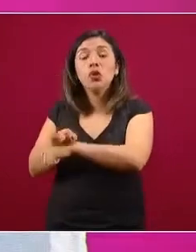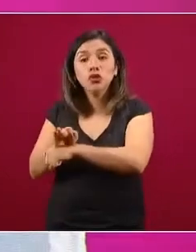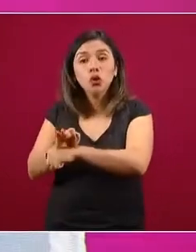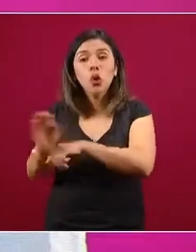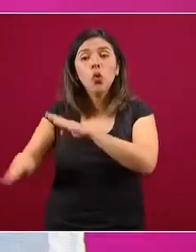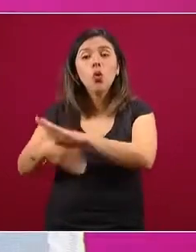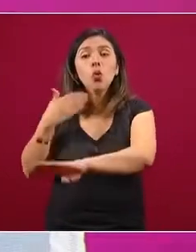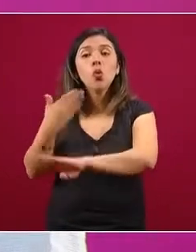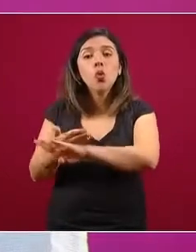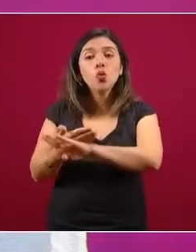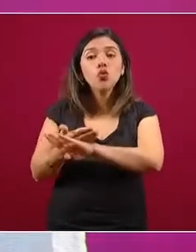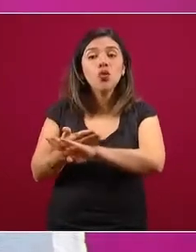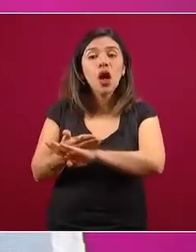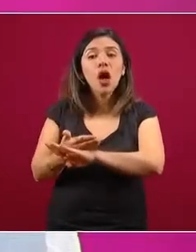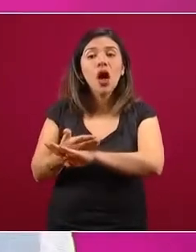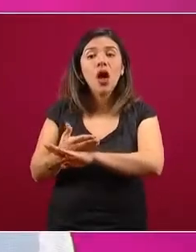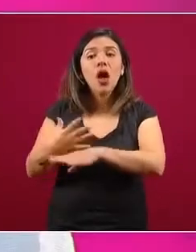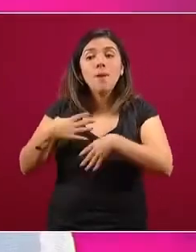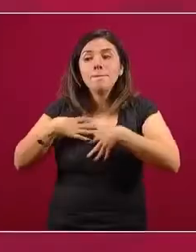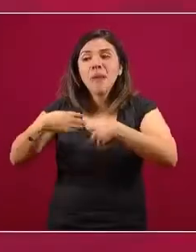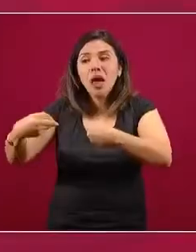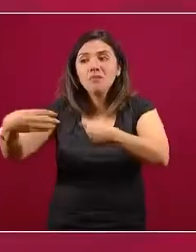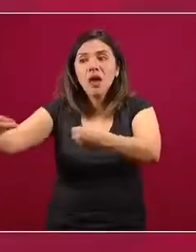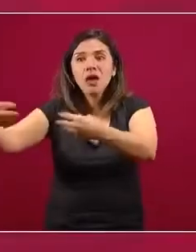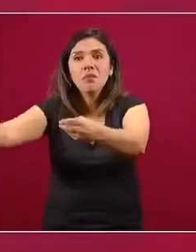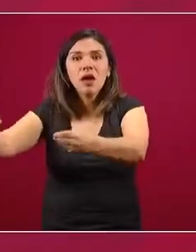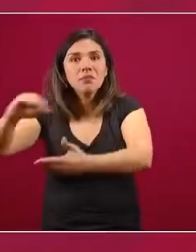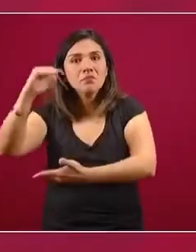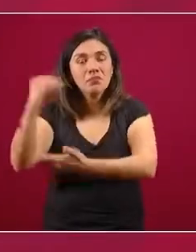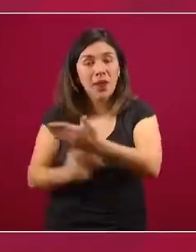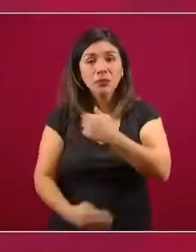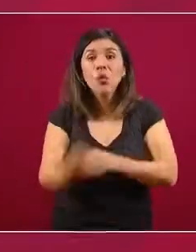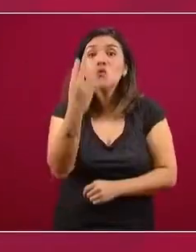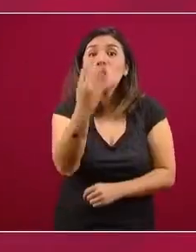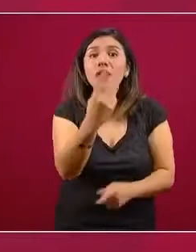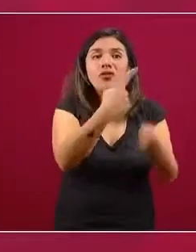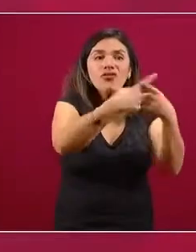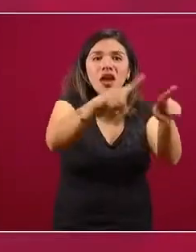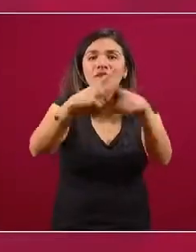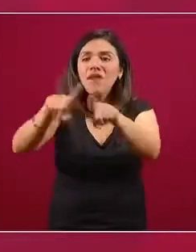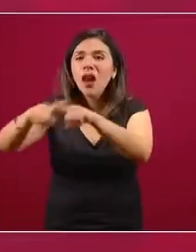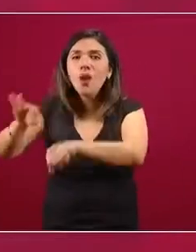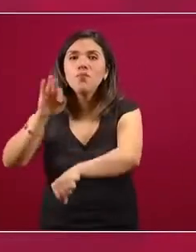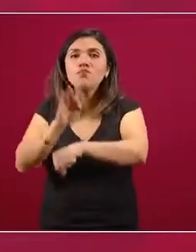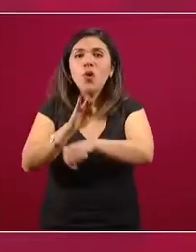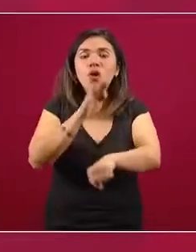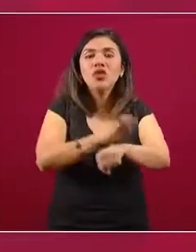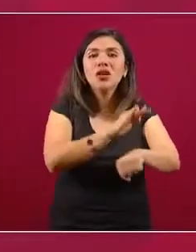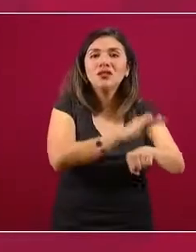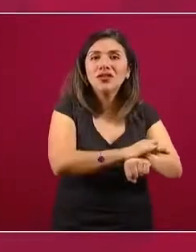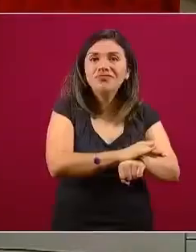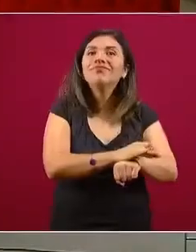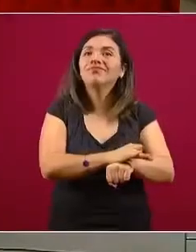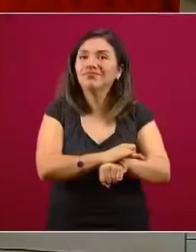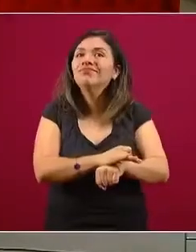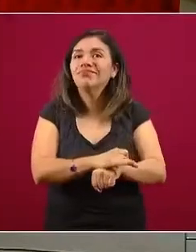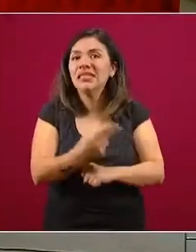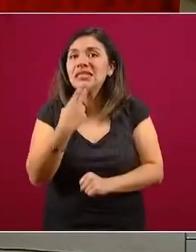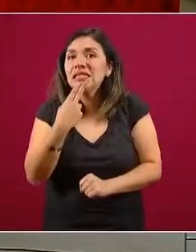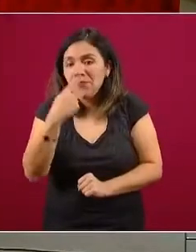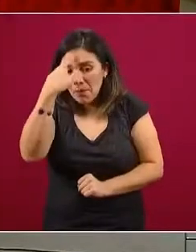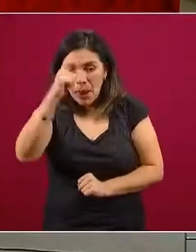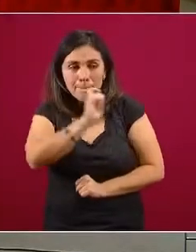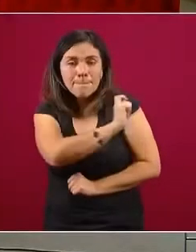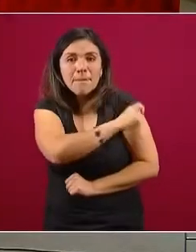protección contra la transmisión. Son 4 de varios otros tipos de objetivo de